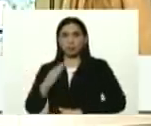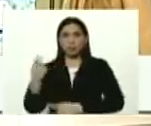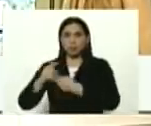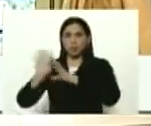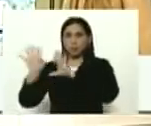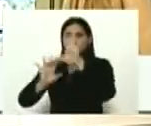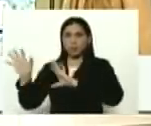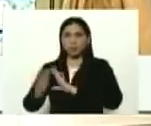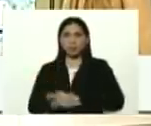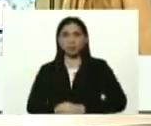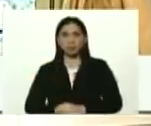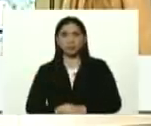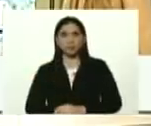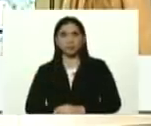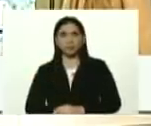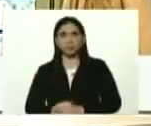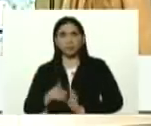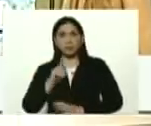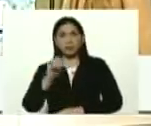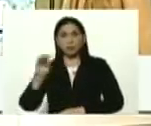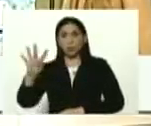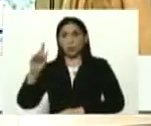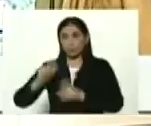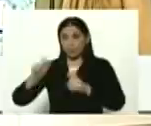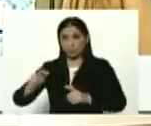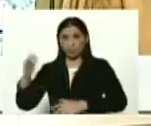de transmisión internacional. 104.